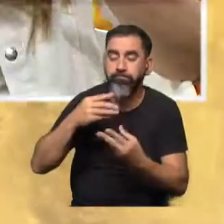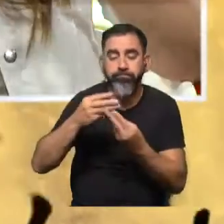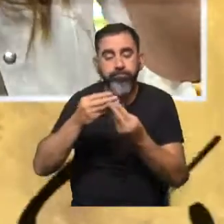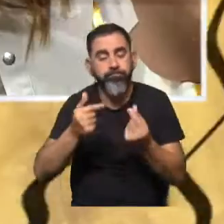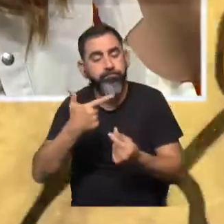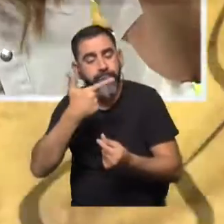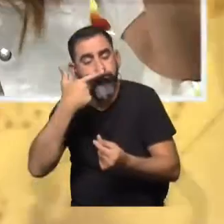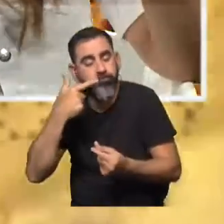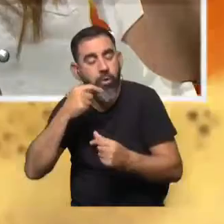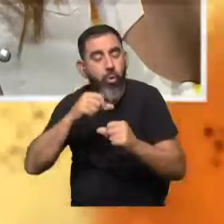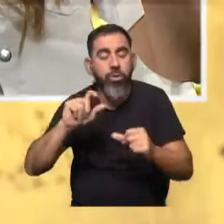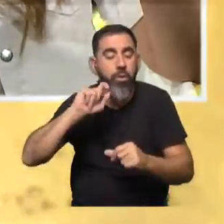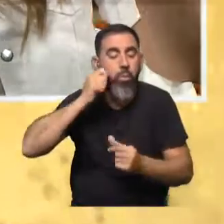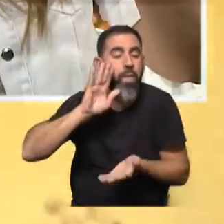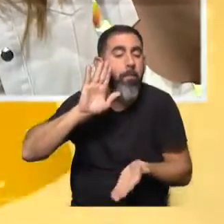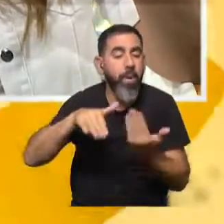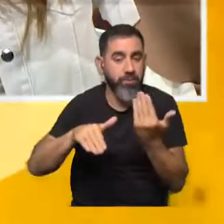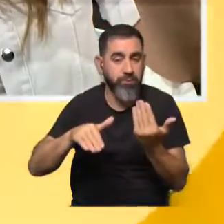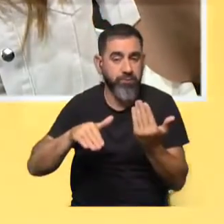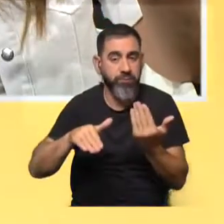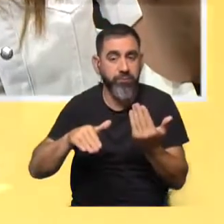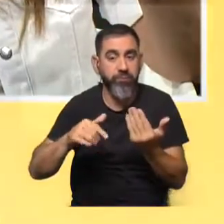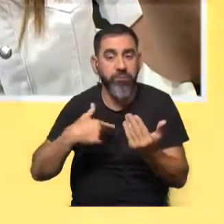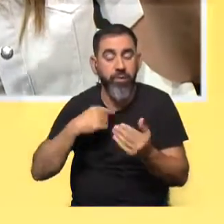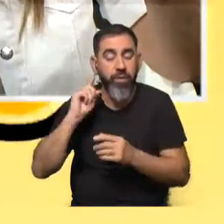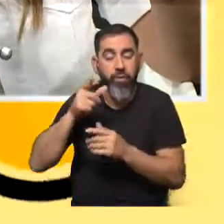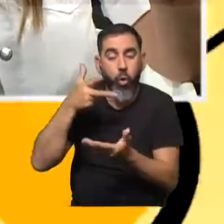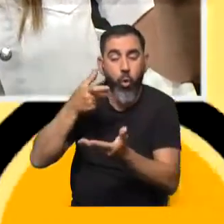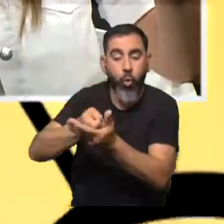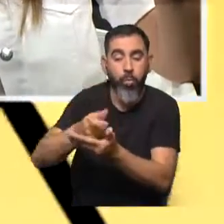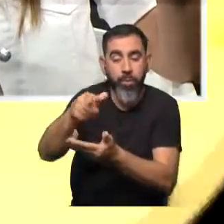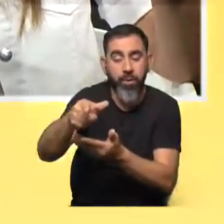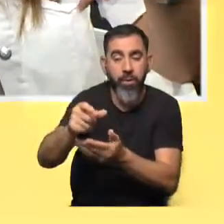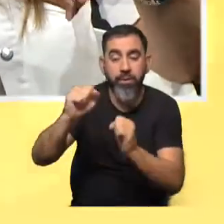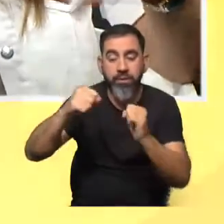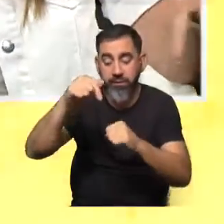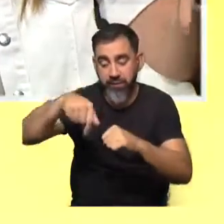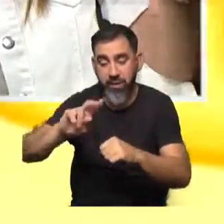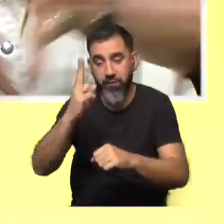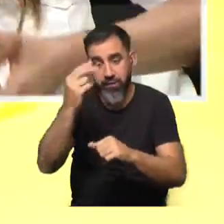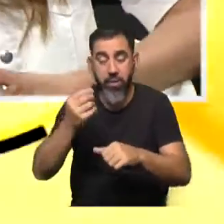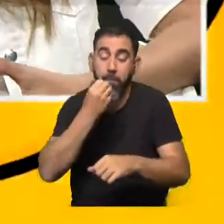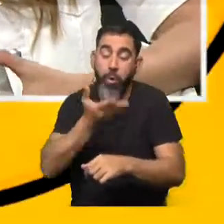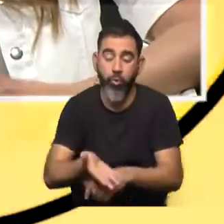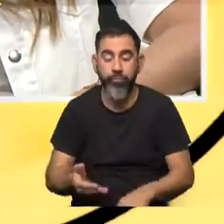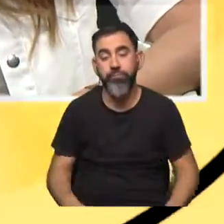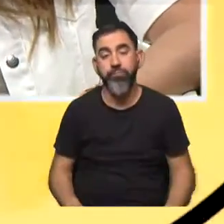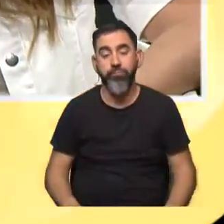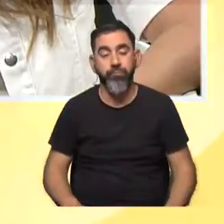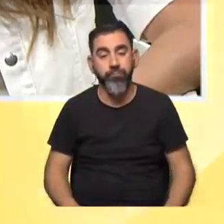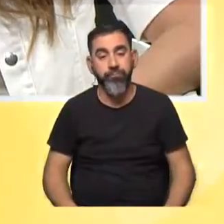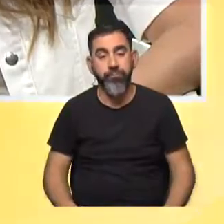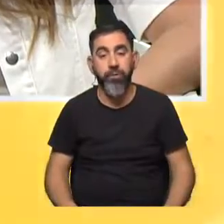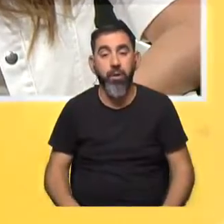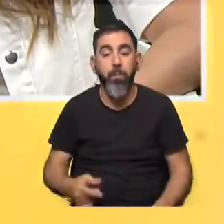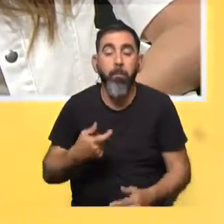sensorial, químico, algo que me atrae de ese producto y que me genere la decisión de compra hacia una cerveza artesanal uruguaya, ¿no? Claro, decir, tal vez la pago un